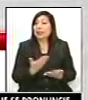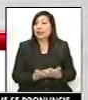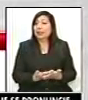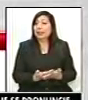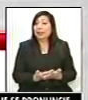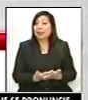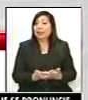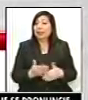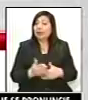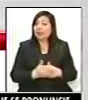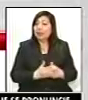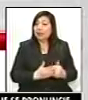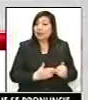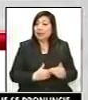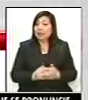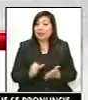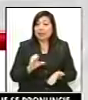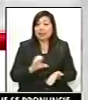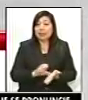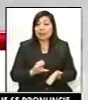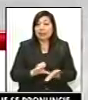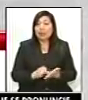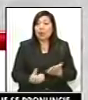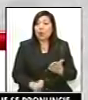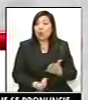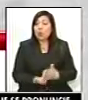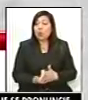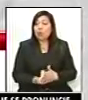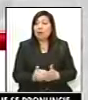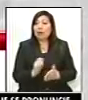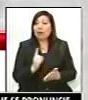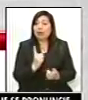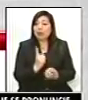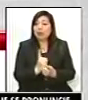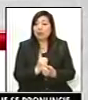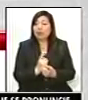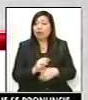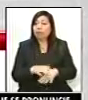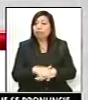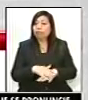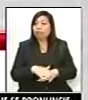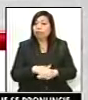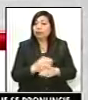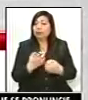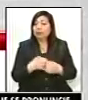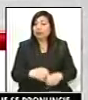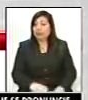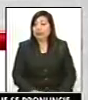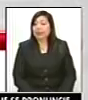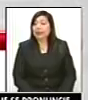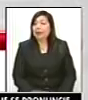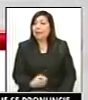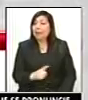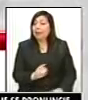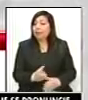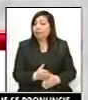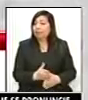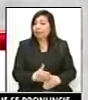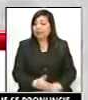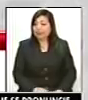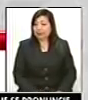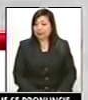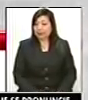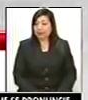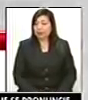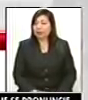debían construir una central hidroeléctrica nueva con el objetivo de suministrar a las empresas distribuidoras participantes